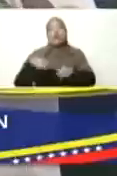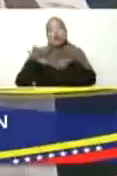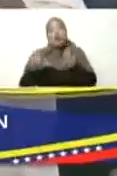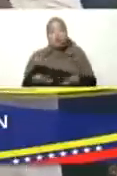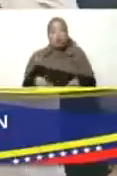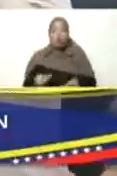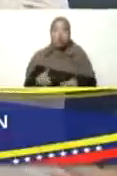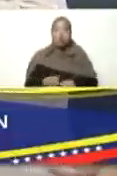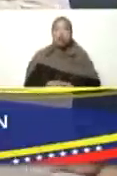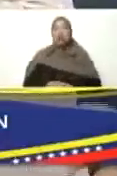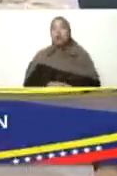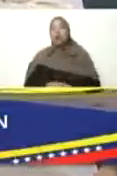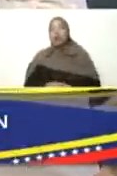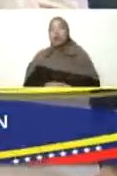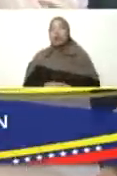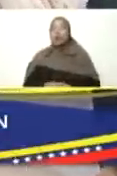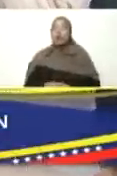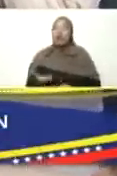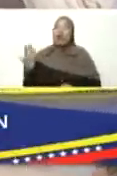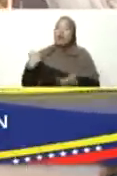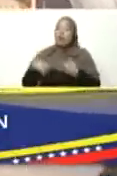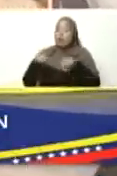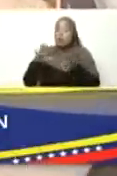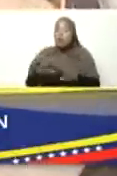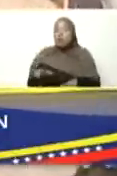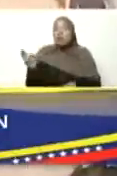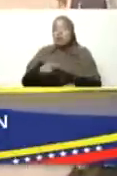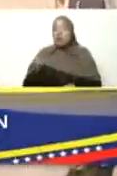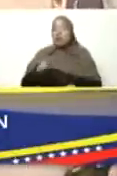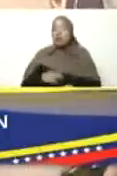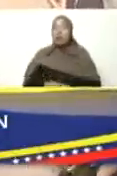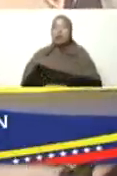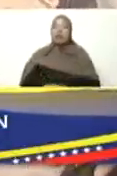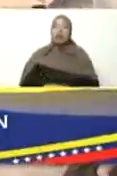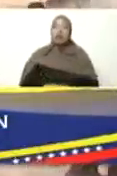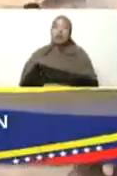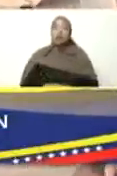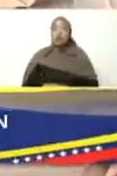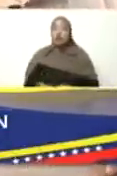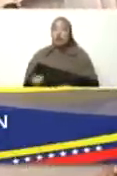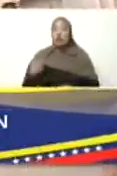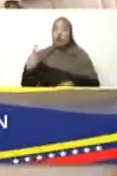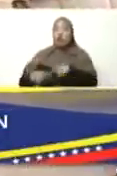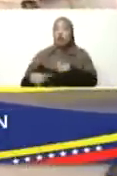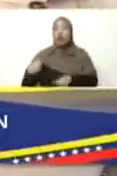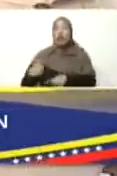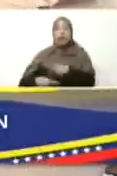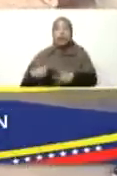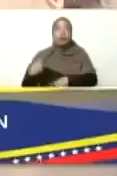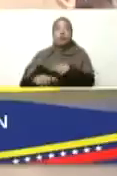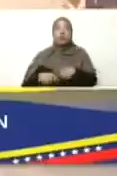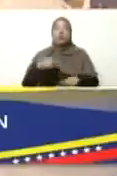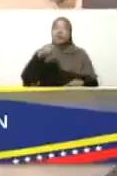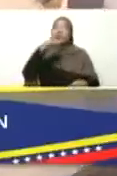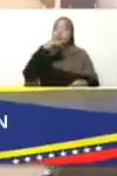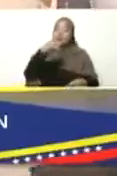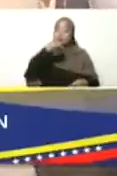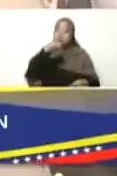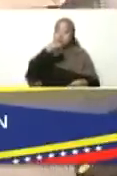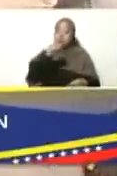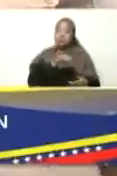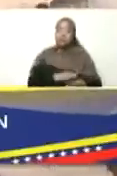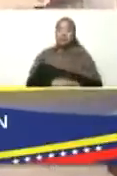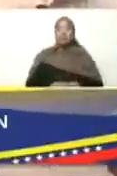atrás, para que nadie se quede atrás, para que llevemos un ritmo productivo, organizativo,